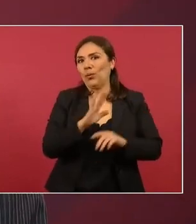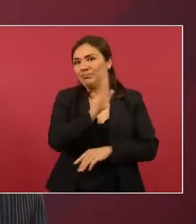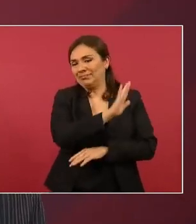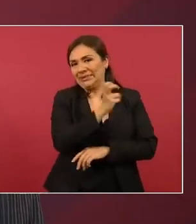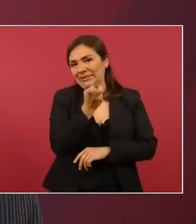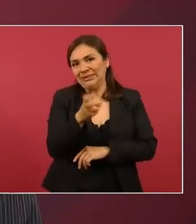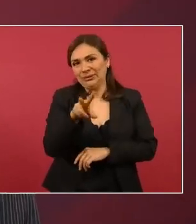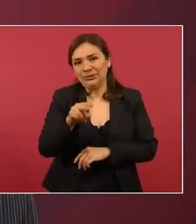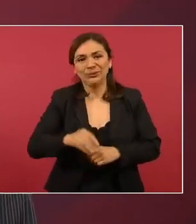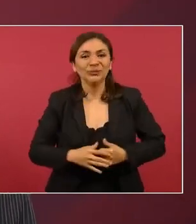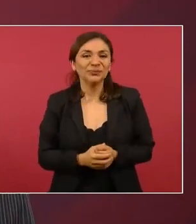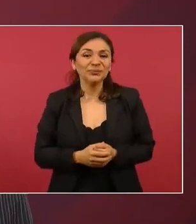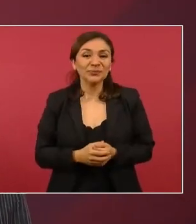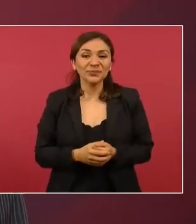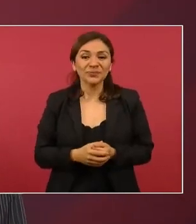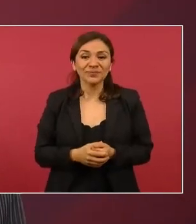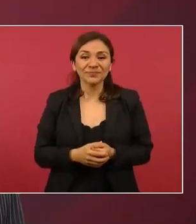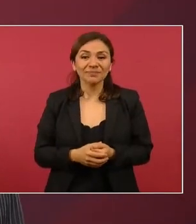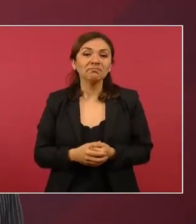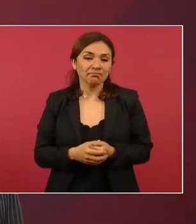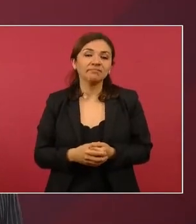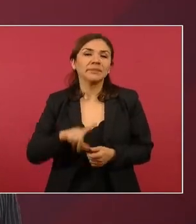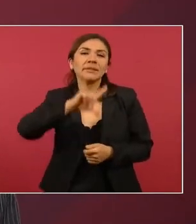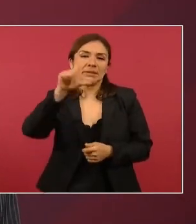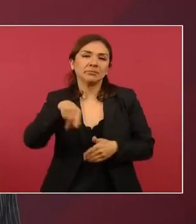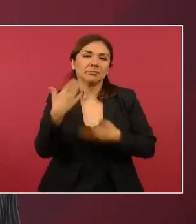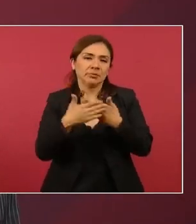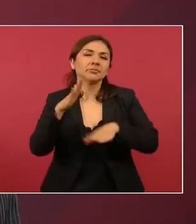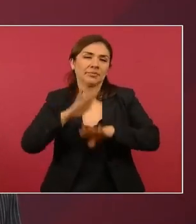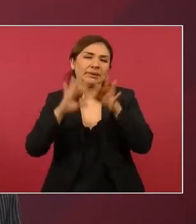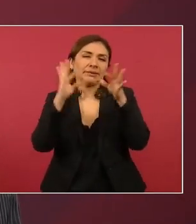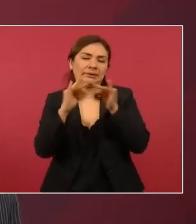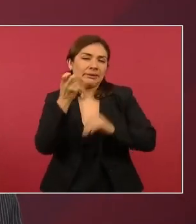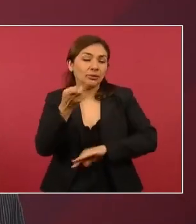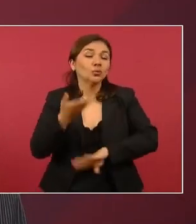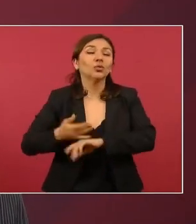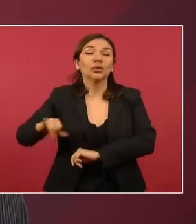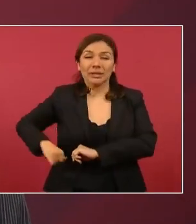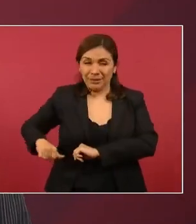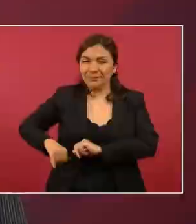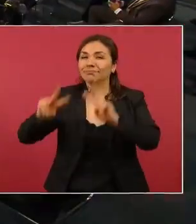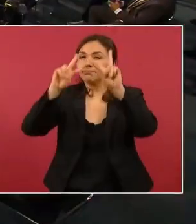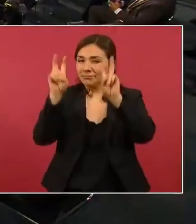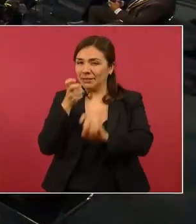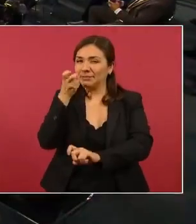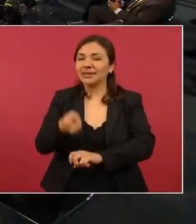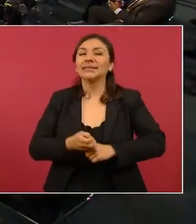sea, pero ya vamos a hablar de eso, porque es interesantísimo ese tema.